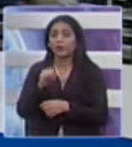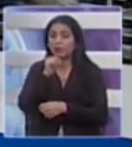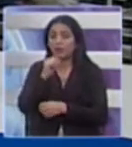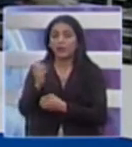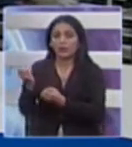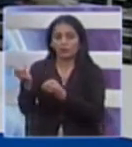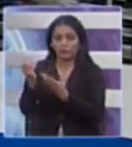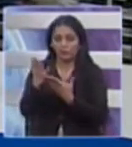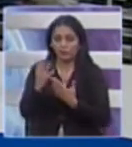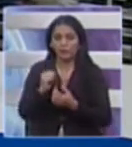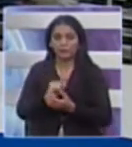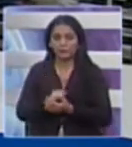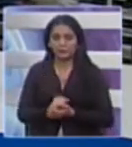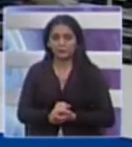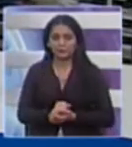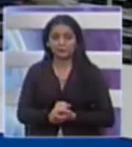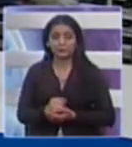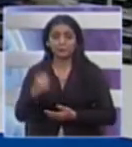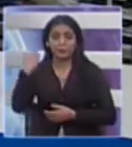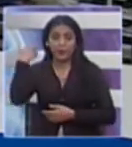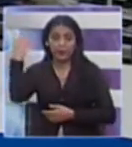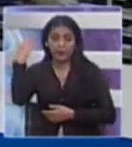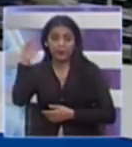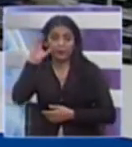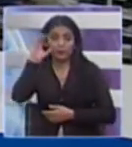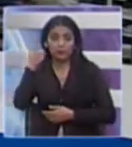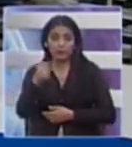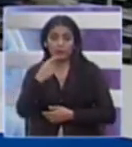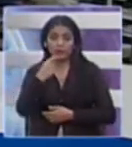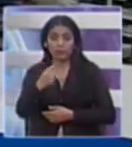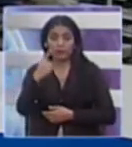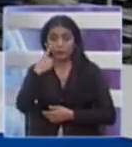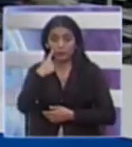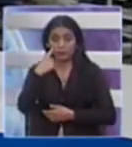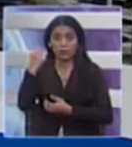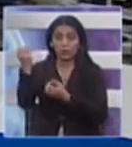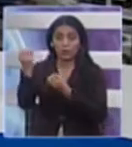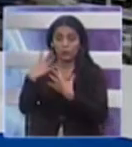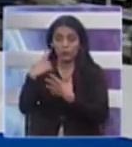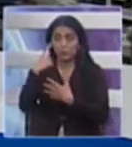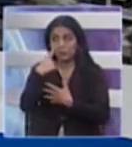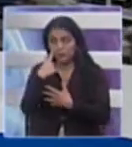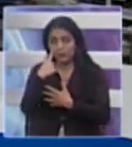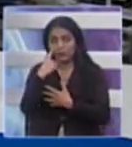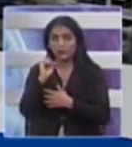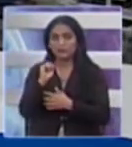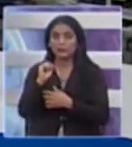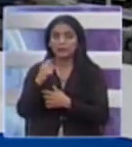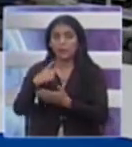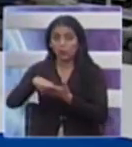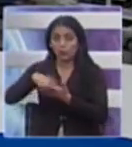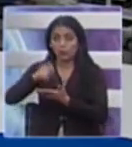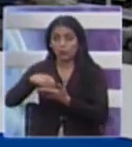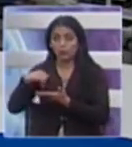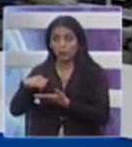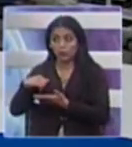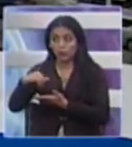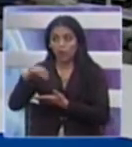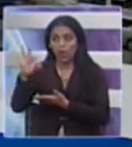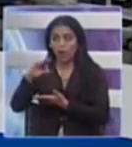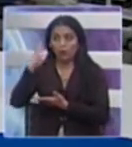añadió que una vez que conozcan el resultado, se tomará la decisión de terminar o no unilateralmente el contrato.